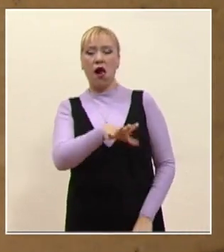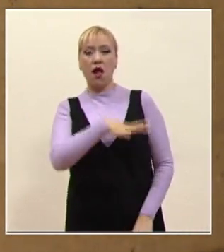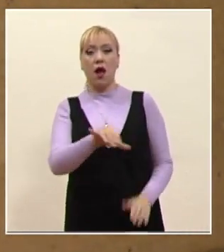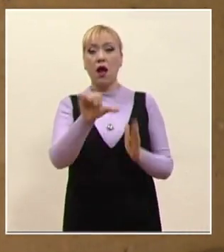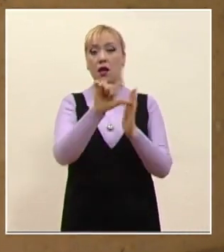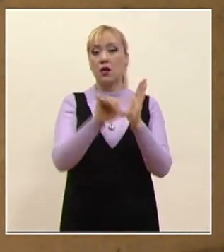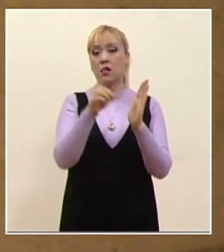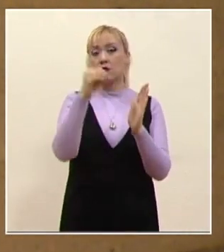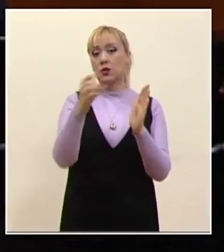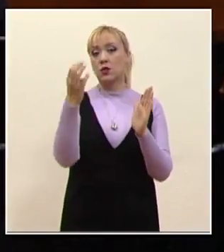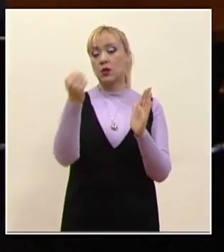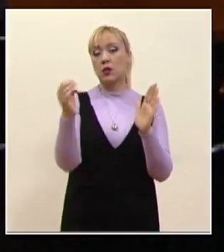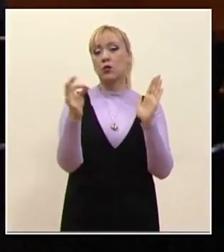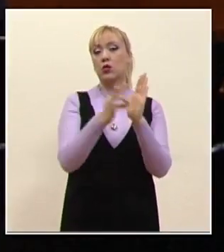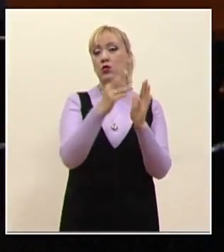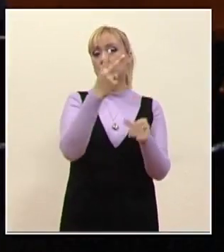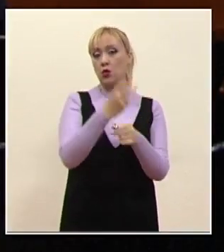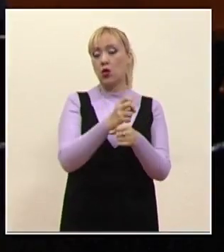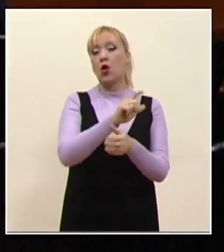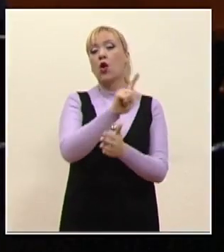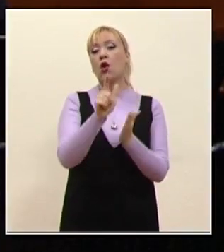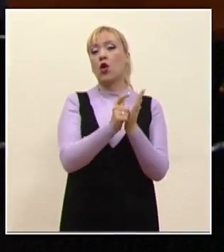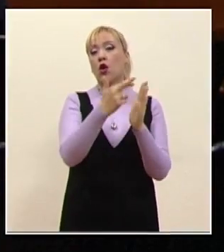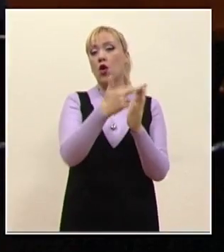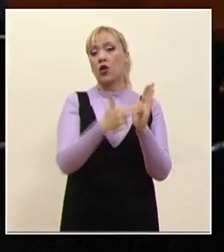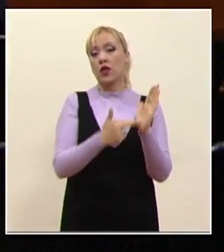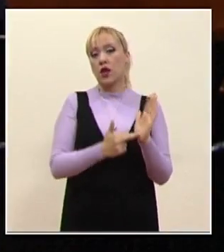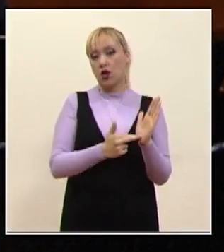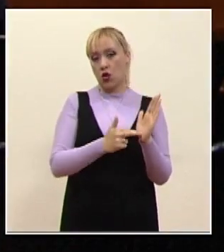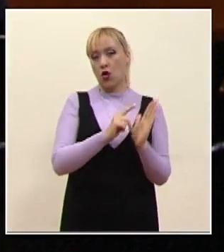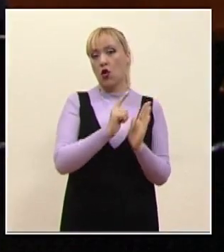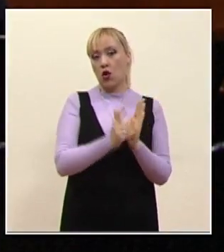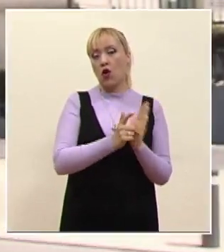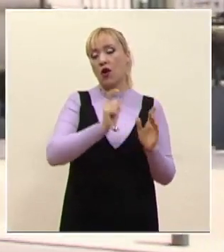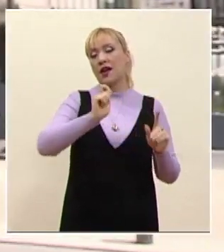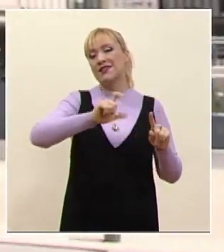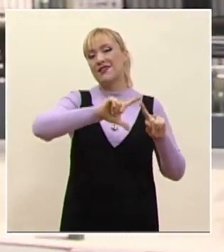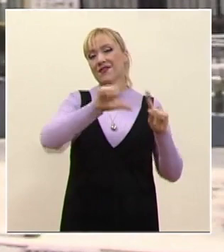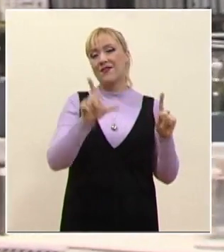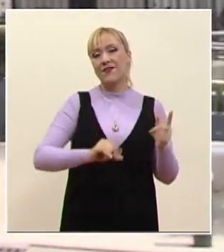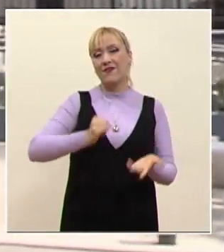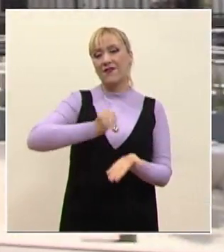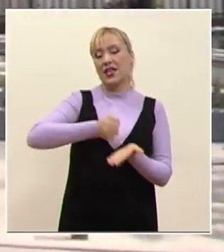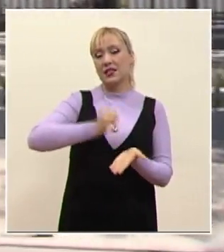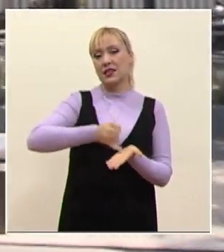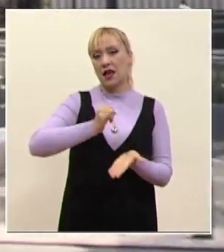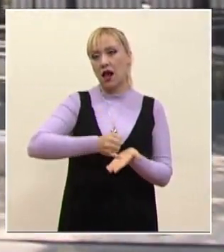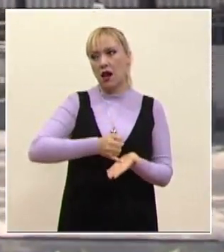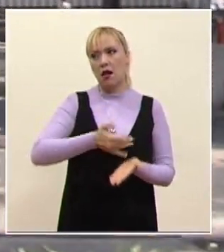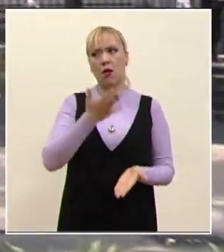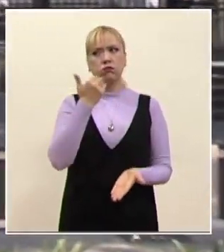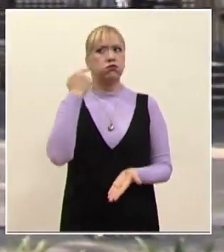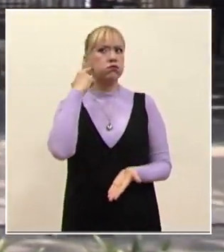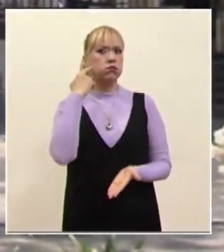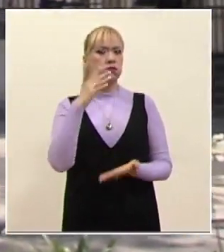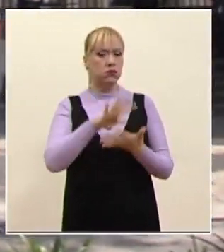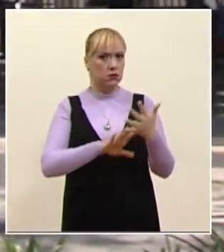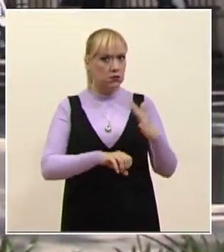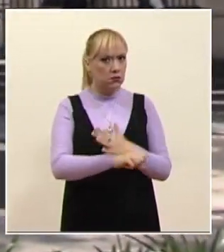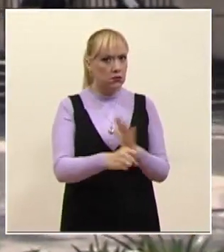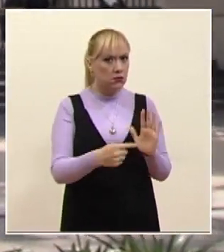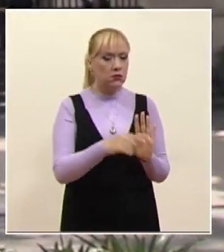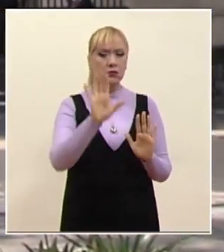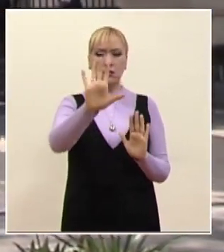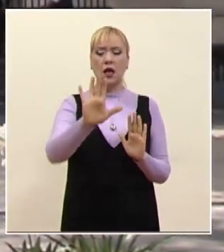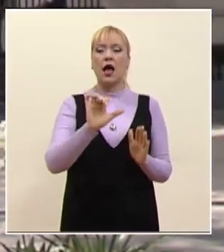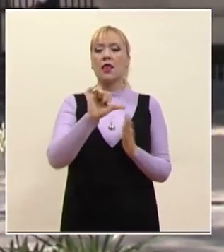fracción segunda del Código Fiscal de la Federación, no viola el principio de mínima interpretación en materia penal, previsto en el